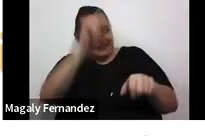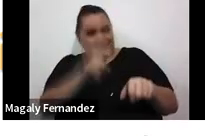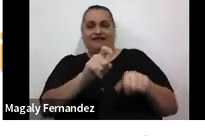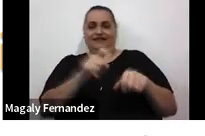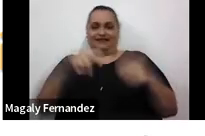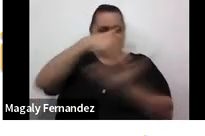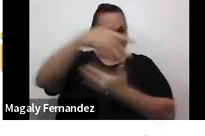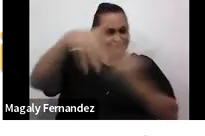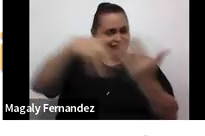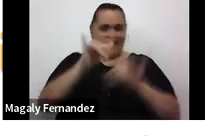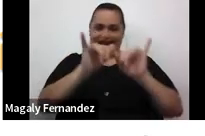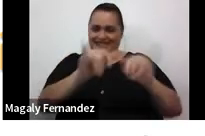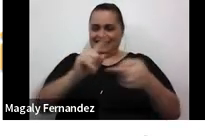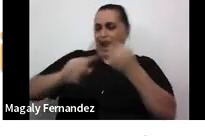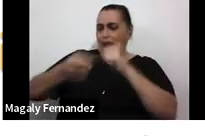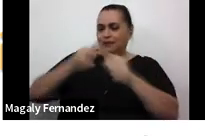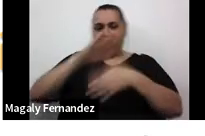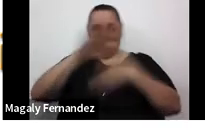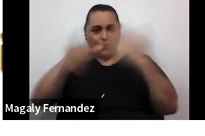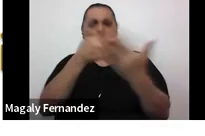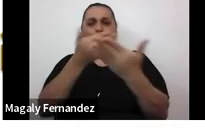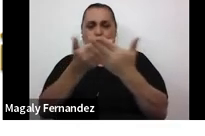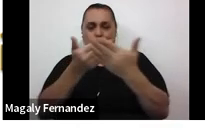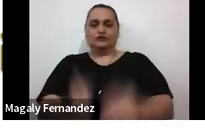que sea amigable con todos sigamos